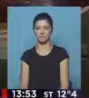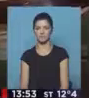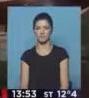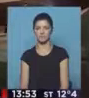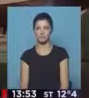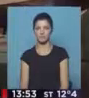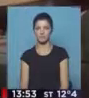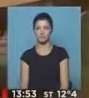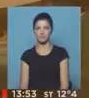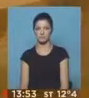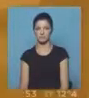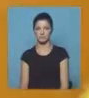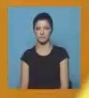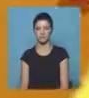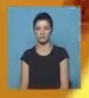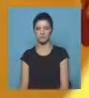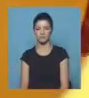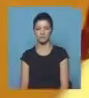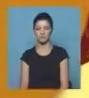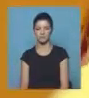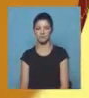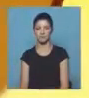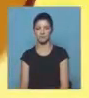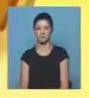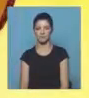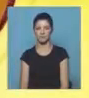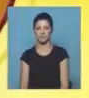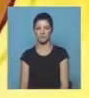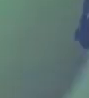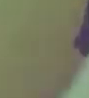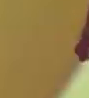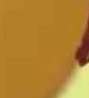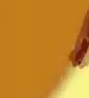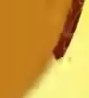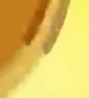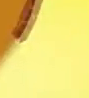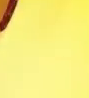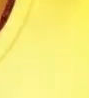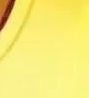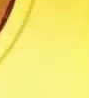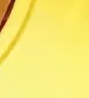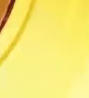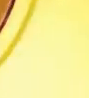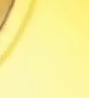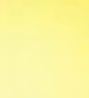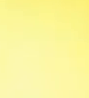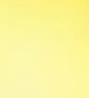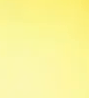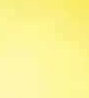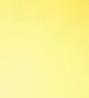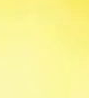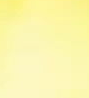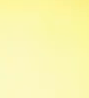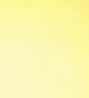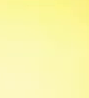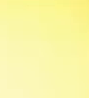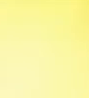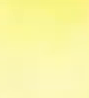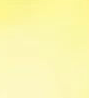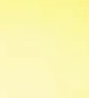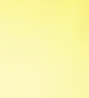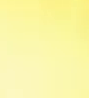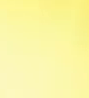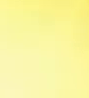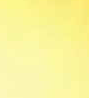este momento, la violencia en su país, El Salvador, y el otro tema es la corrupción. No hay país que hoy esté